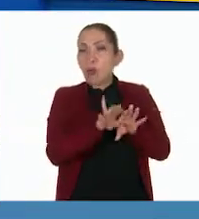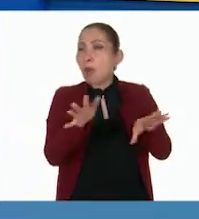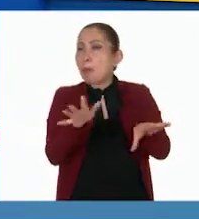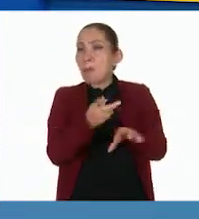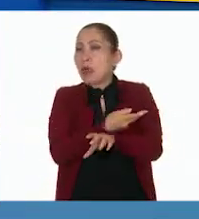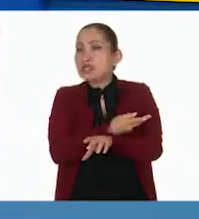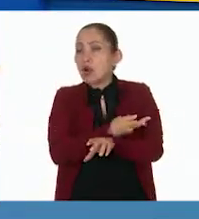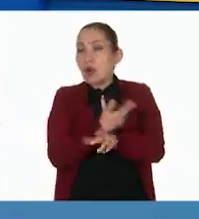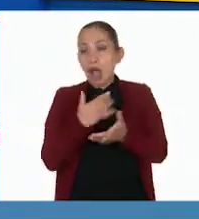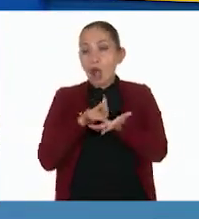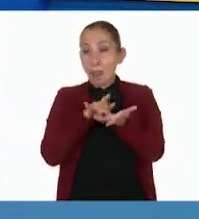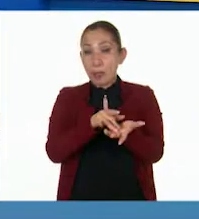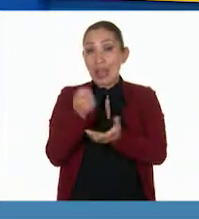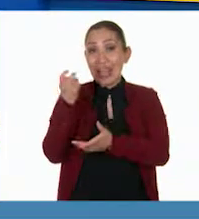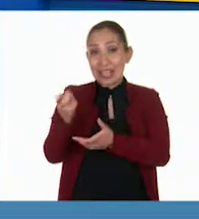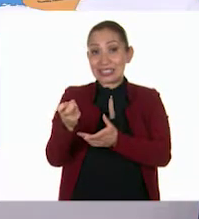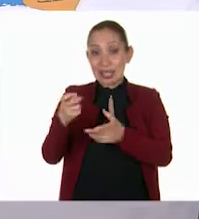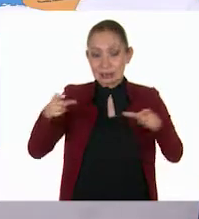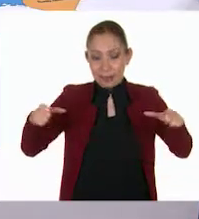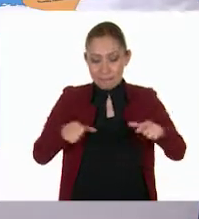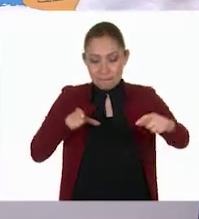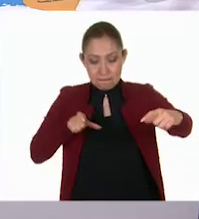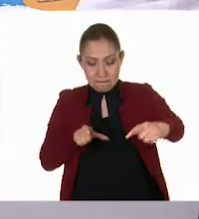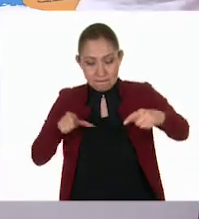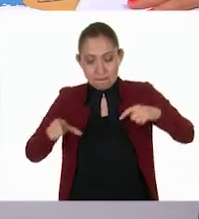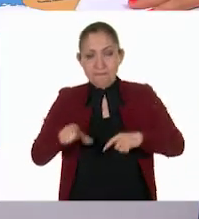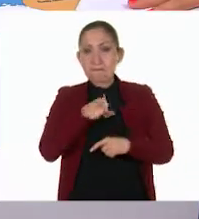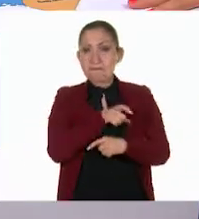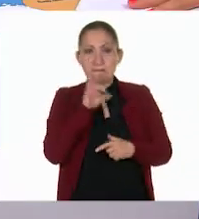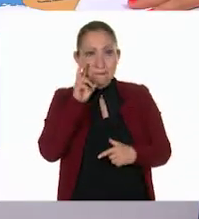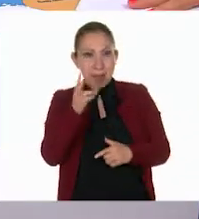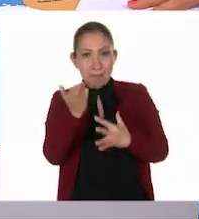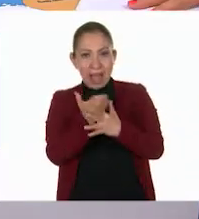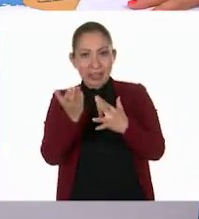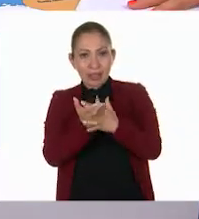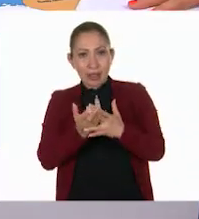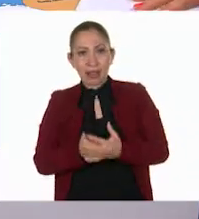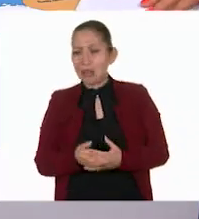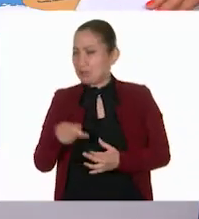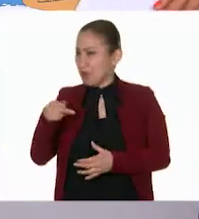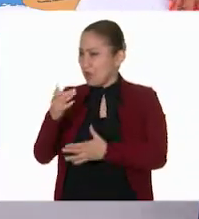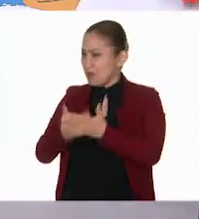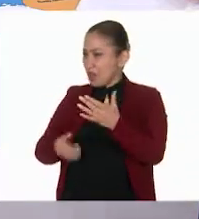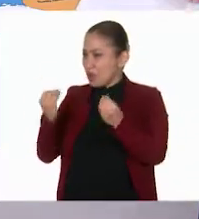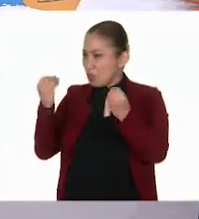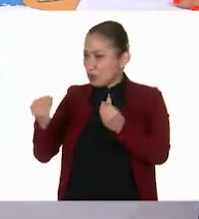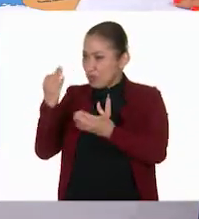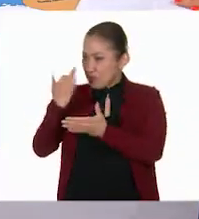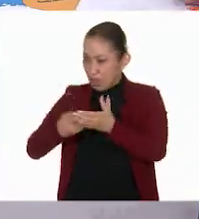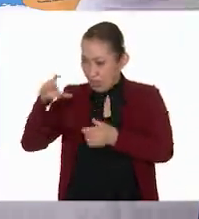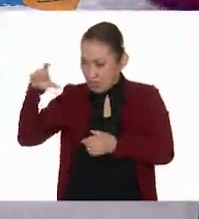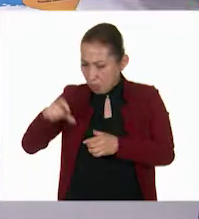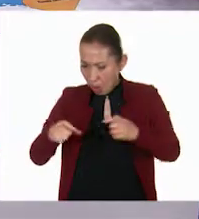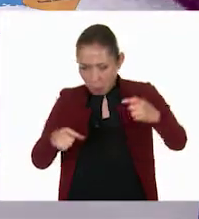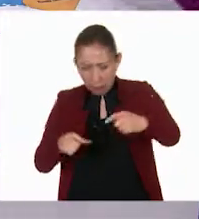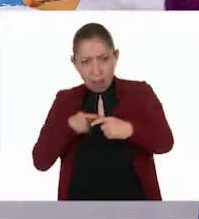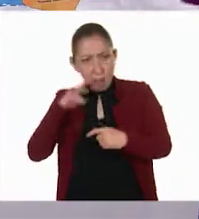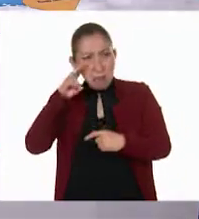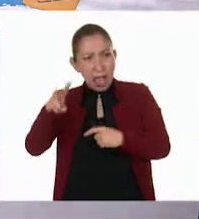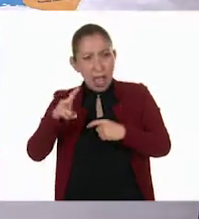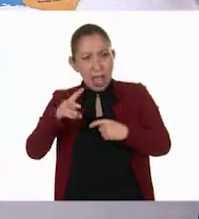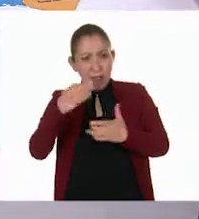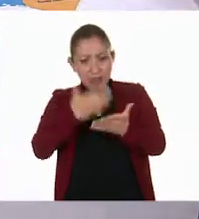hoy nos apoyaremos en este rompecabezas. Oye, maestra, pero le faltan muchas piezas, ¿no? Mira todos